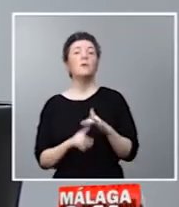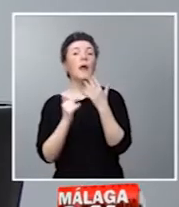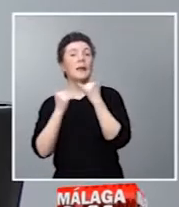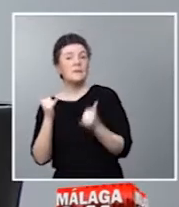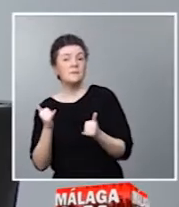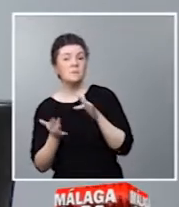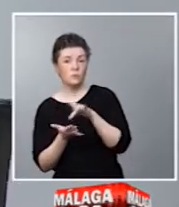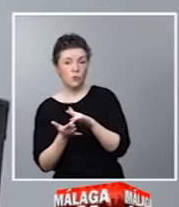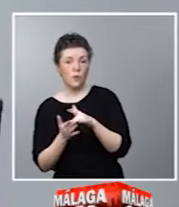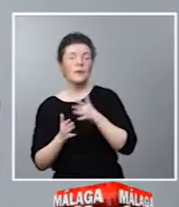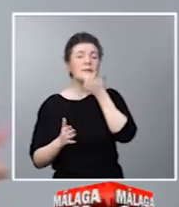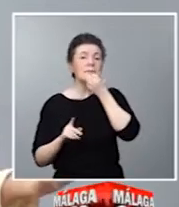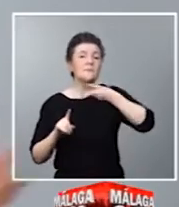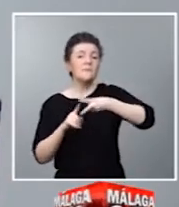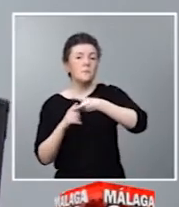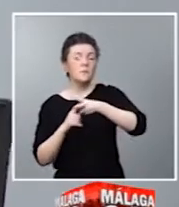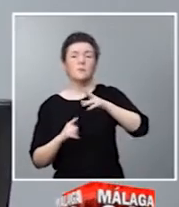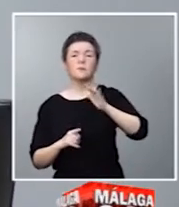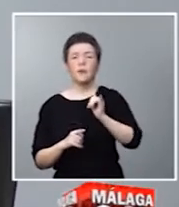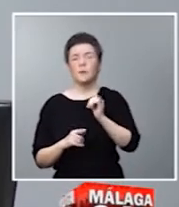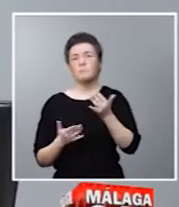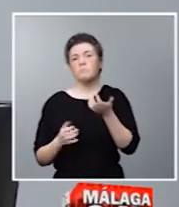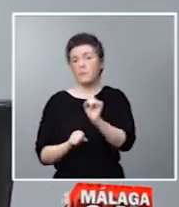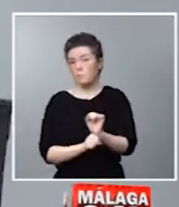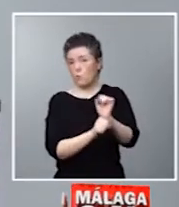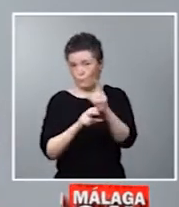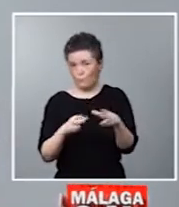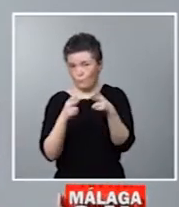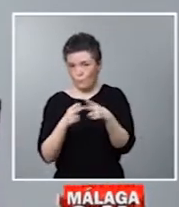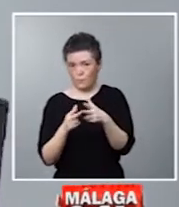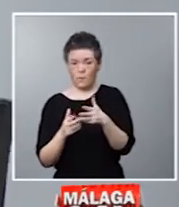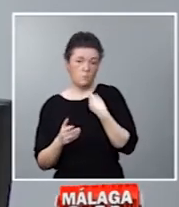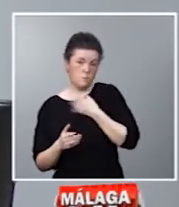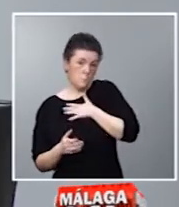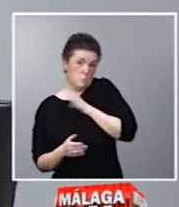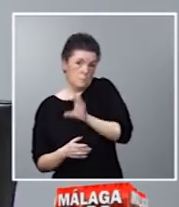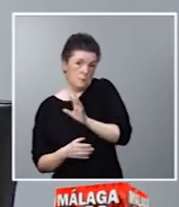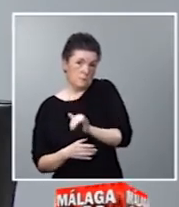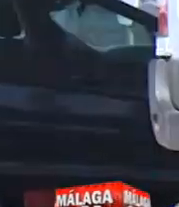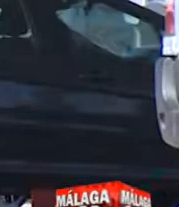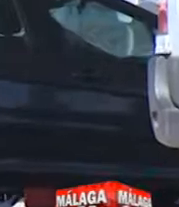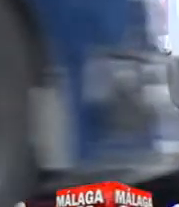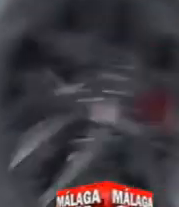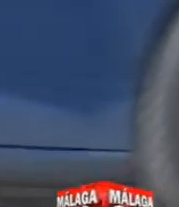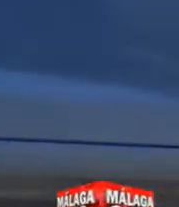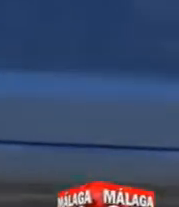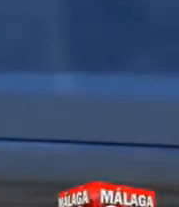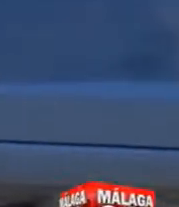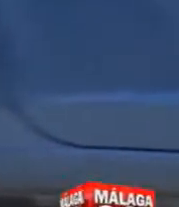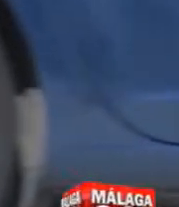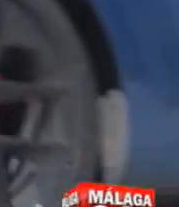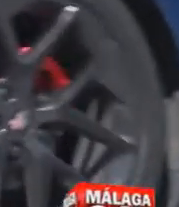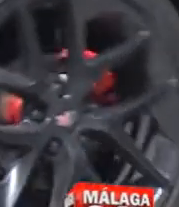mecanismos de protección social, como es el caso de nuestro país, no hay que despedir. La